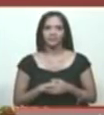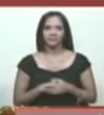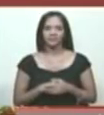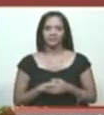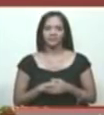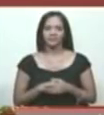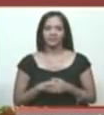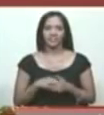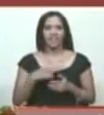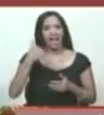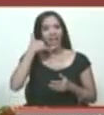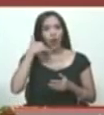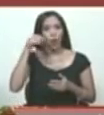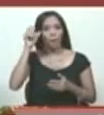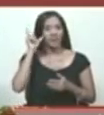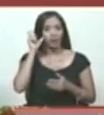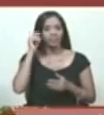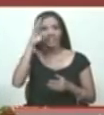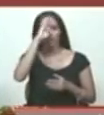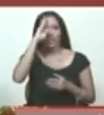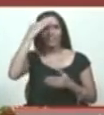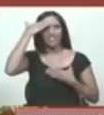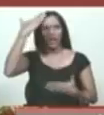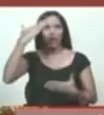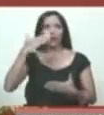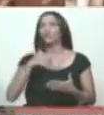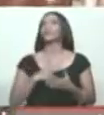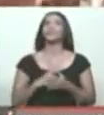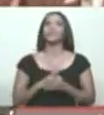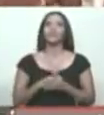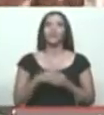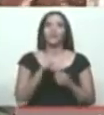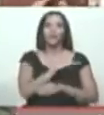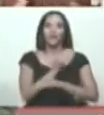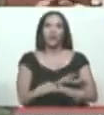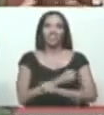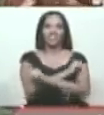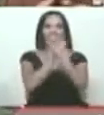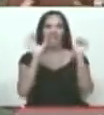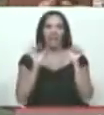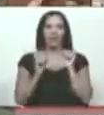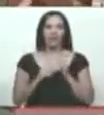¿Aló? ¿Me escucha, Diosdado? Escucho fuerte y claro.